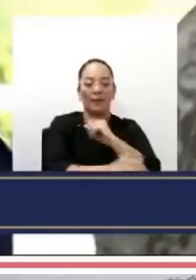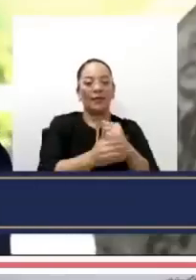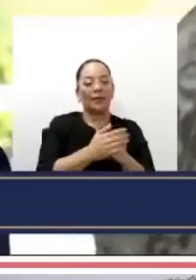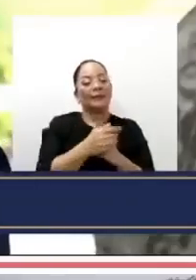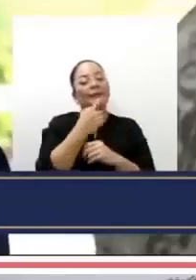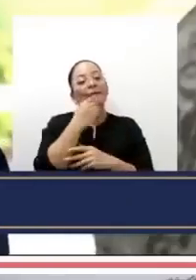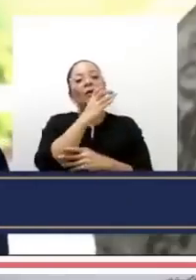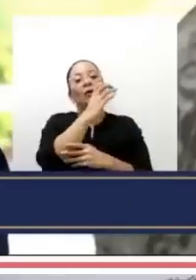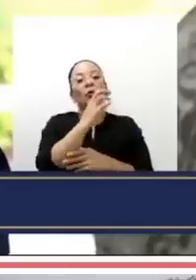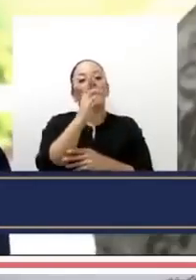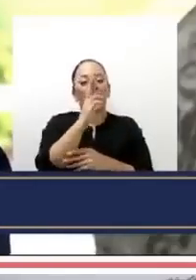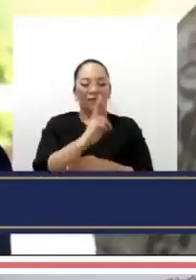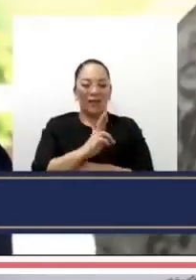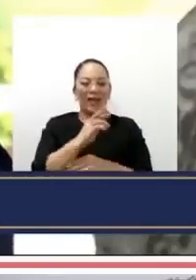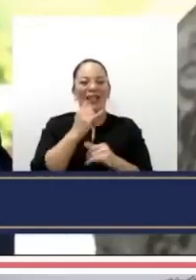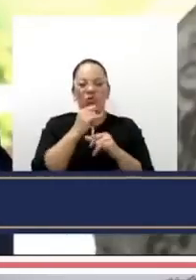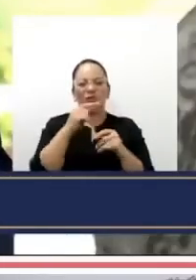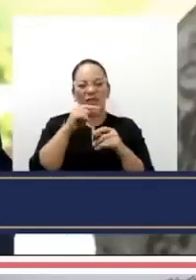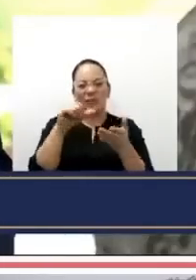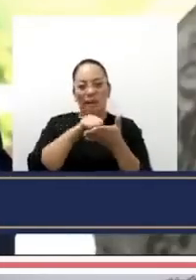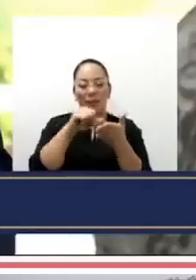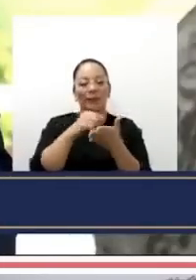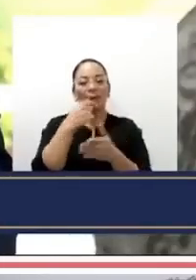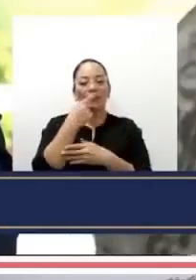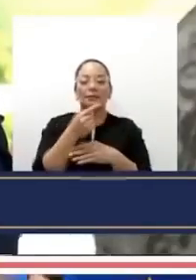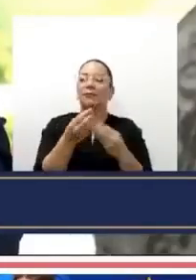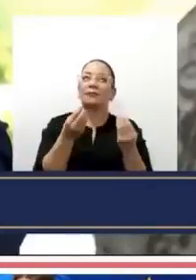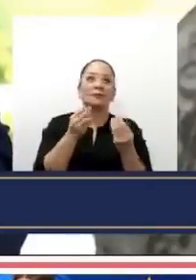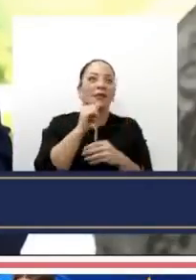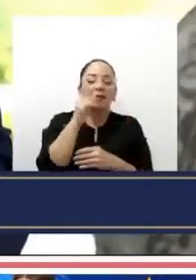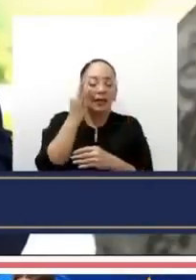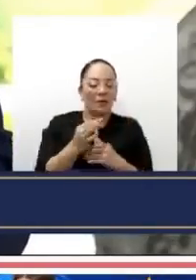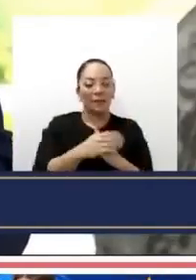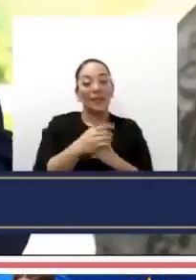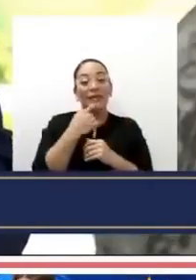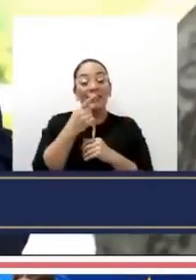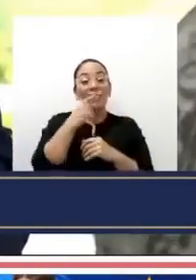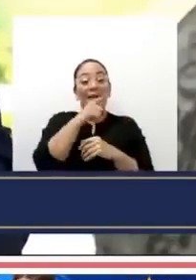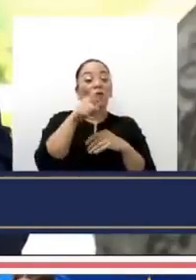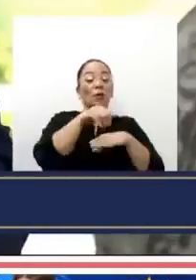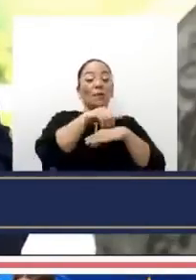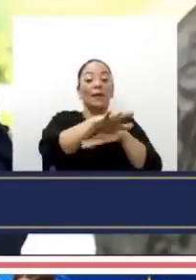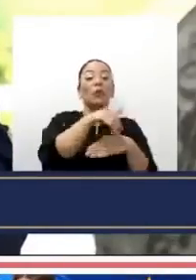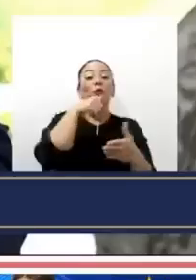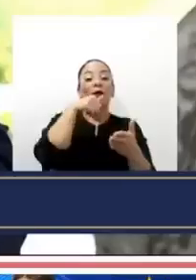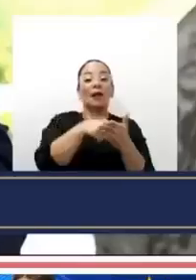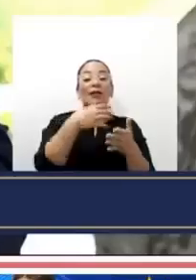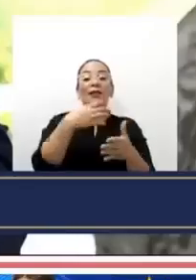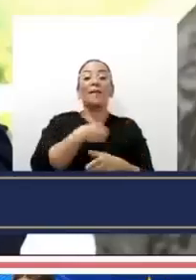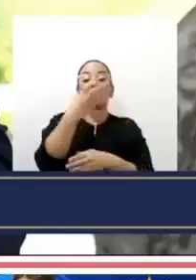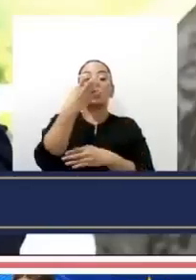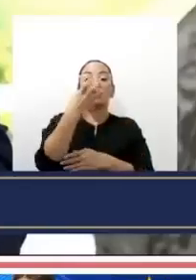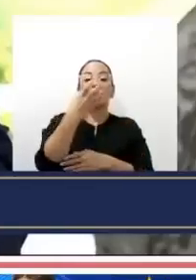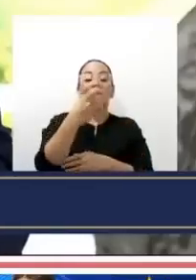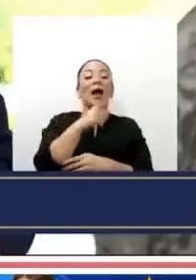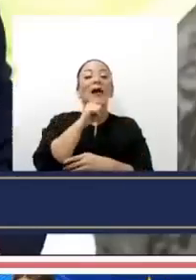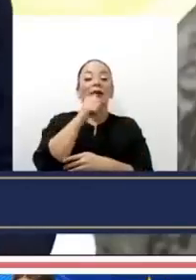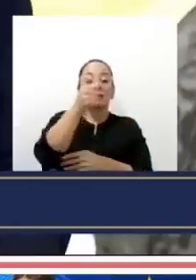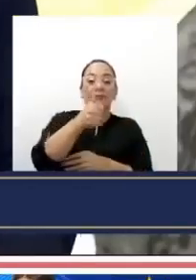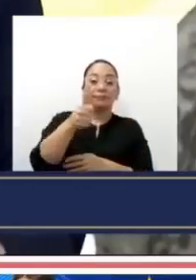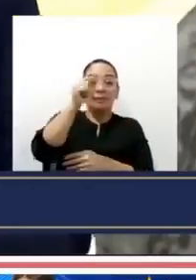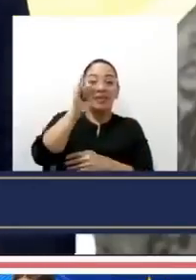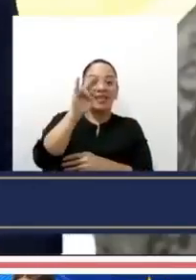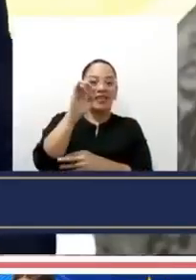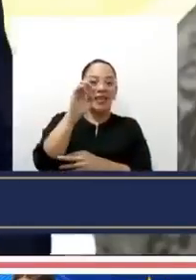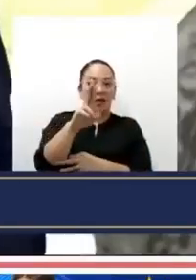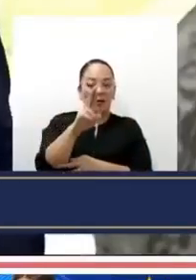Rica Denuncias dice que es increíble, que ellos le mandaron una nota de protesta al presidente ejecutivo del INDER.